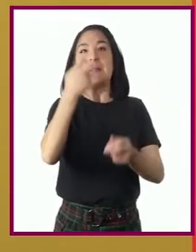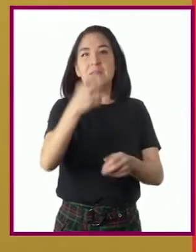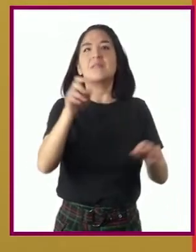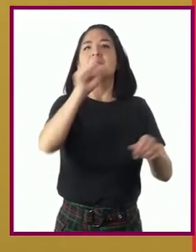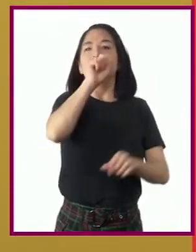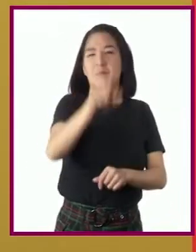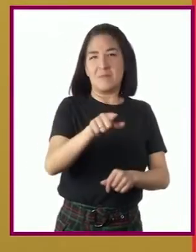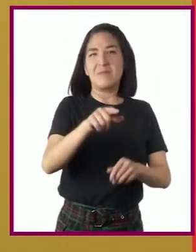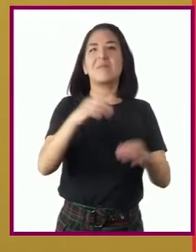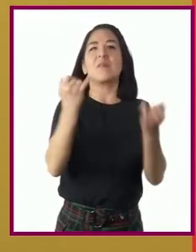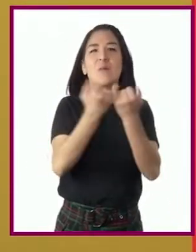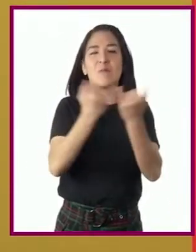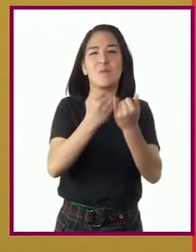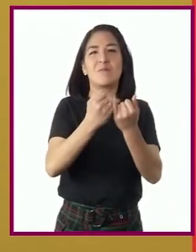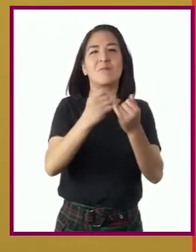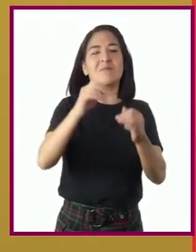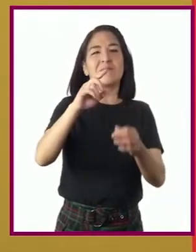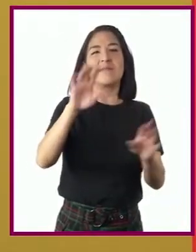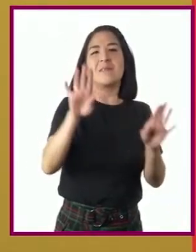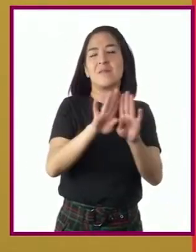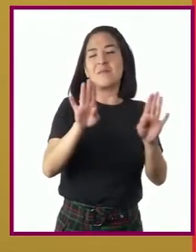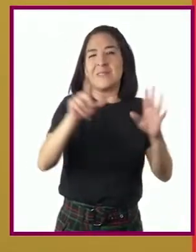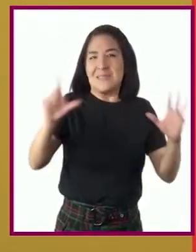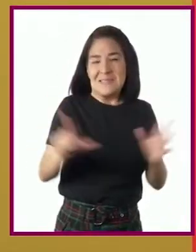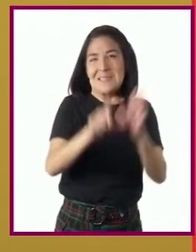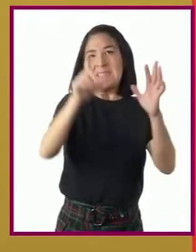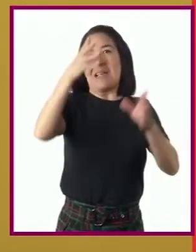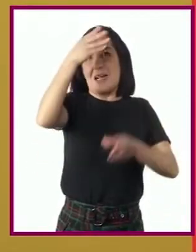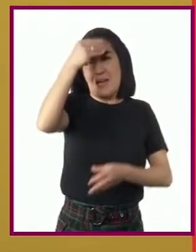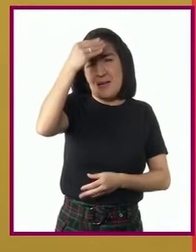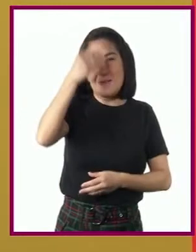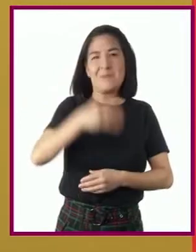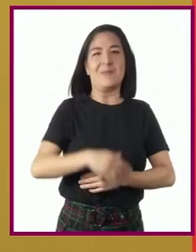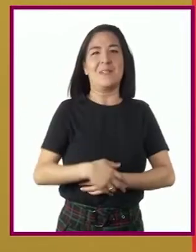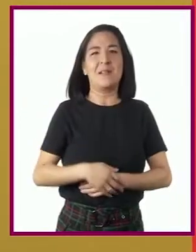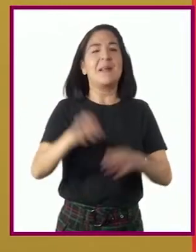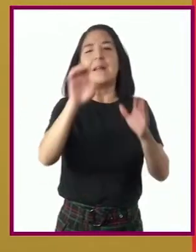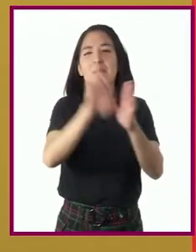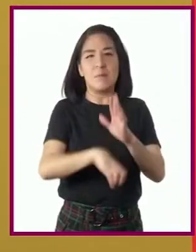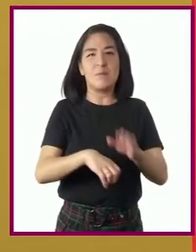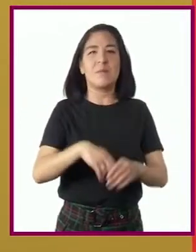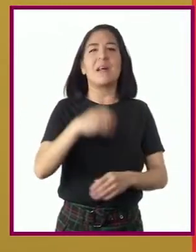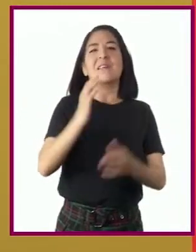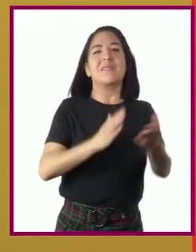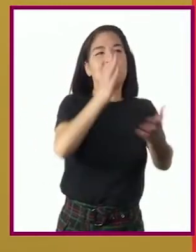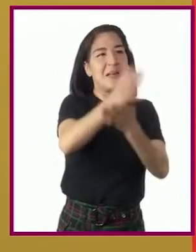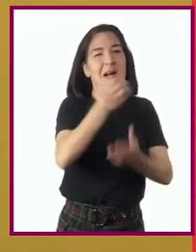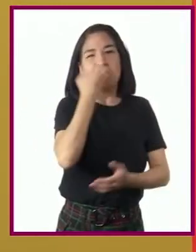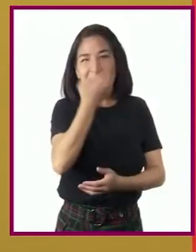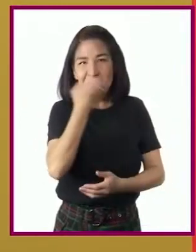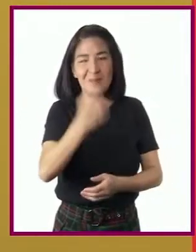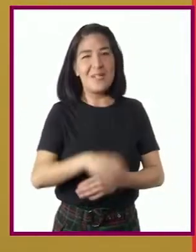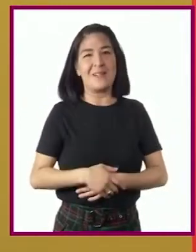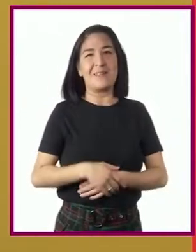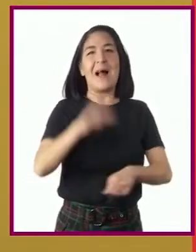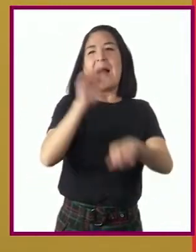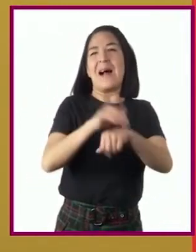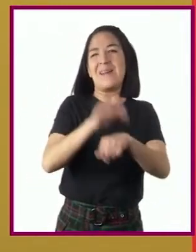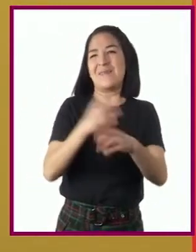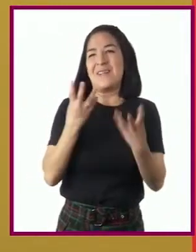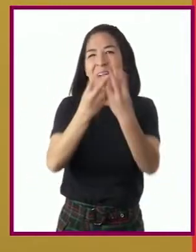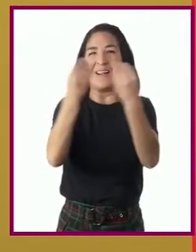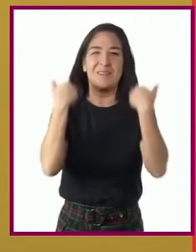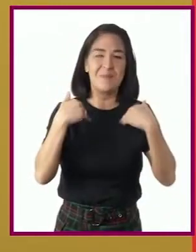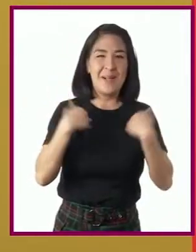Por ejemplo, ahora sabemos que actividades cotidianas como ir a la escuela, salir con los amigos o ir a